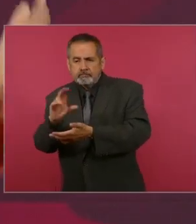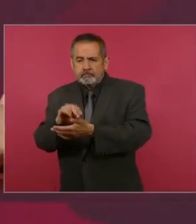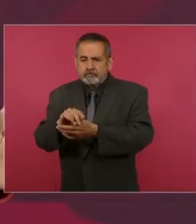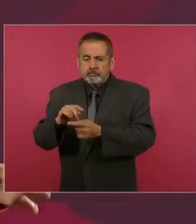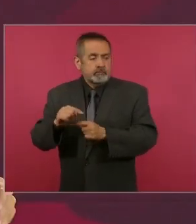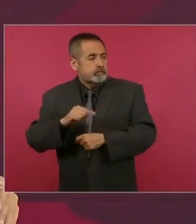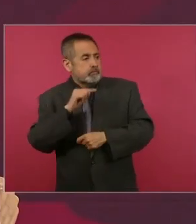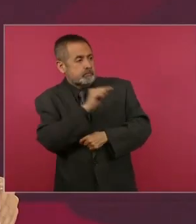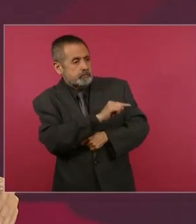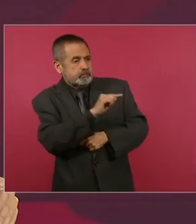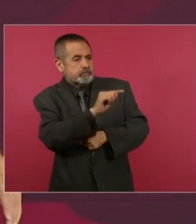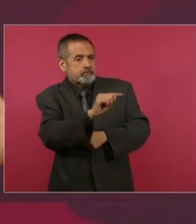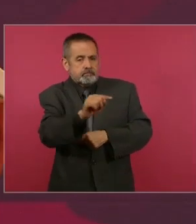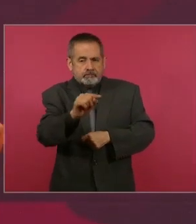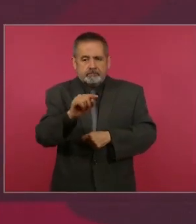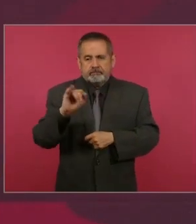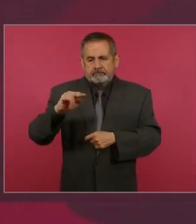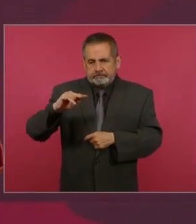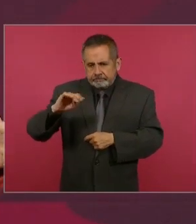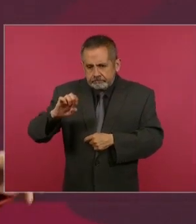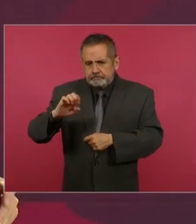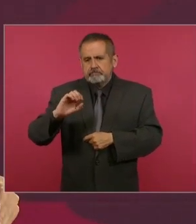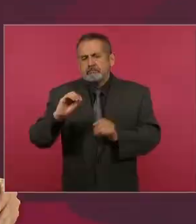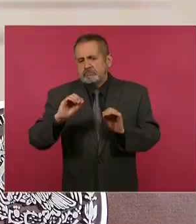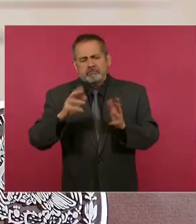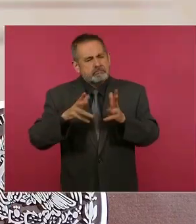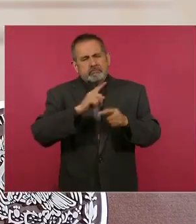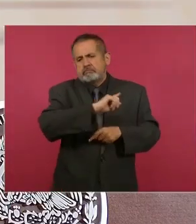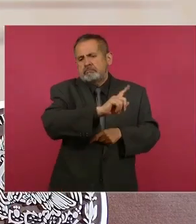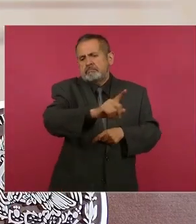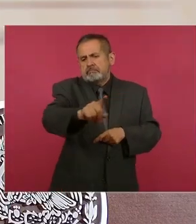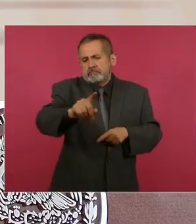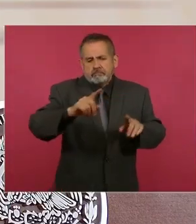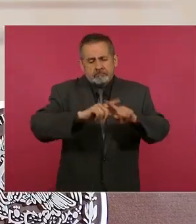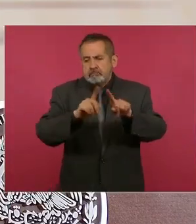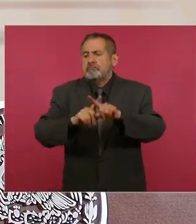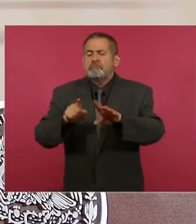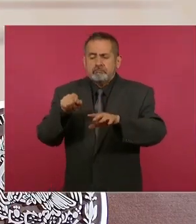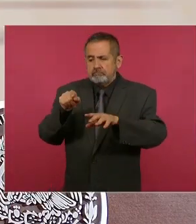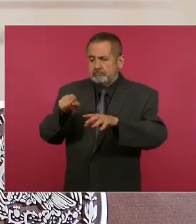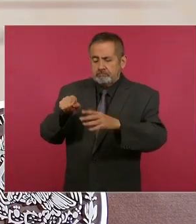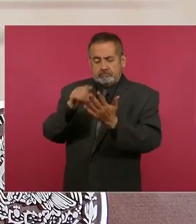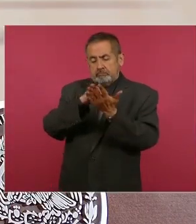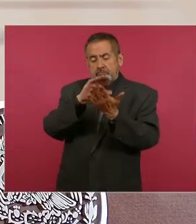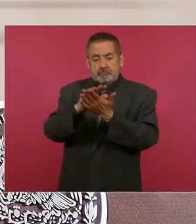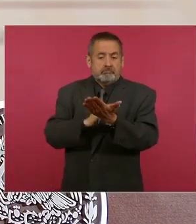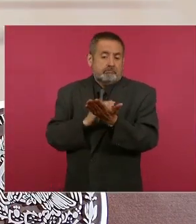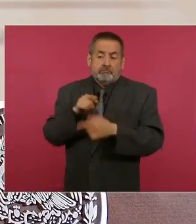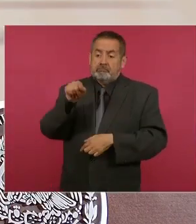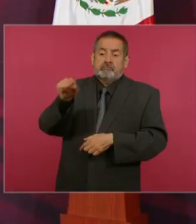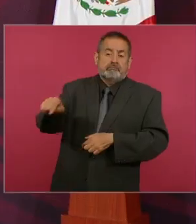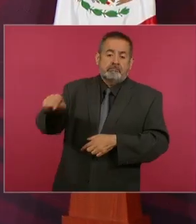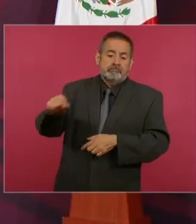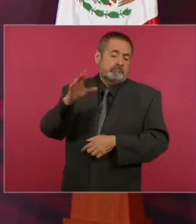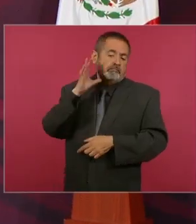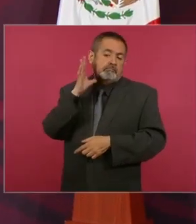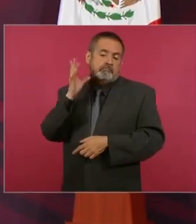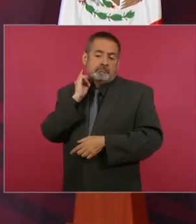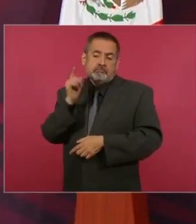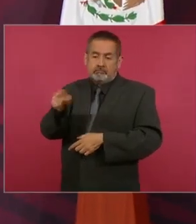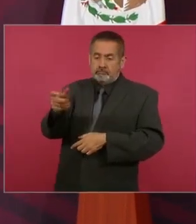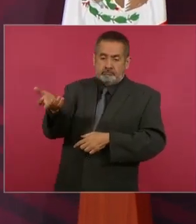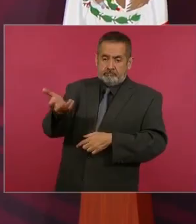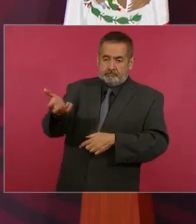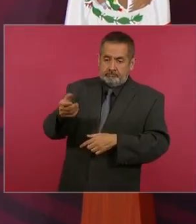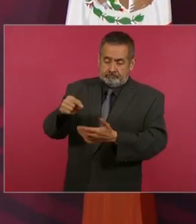como todas las otras instituciones, propusieron para el gasto del próximo año, y le toca finalmente a la Cámara de